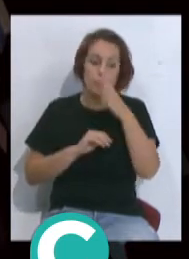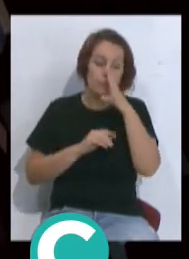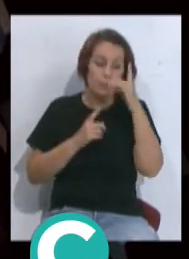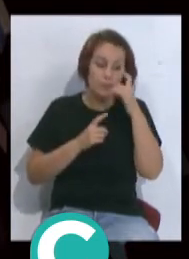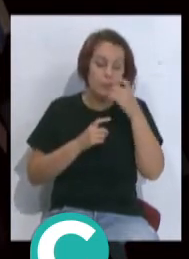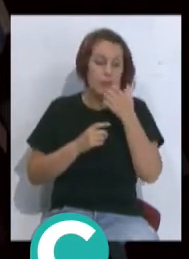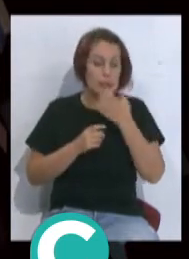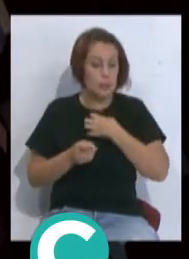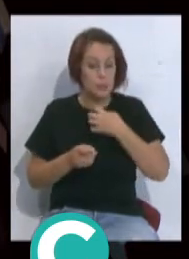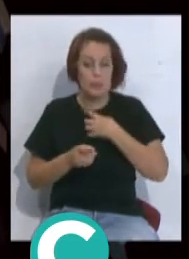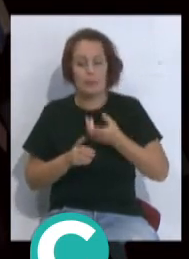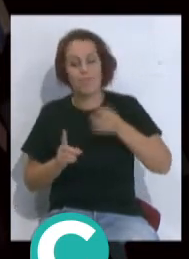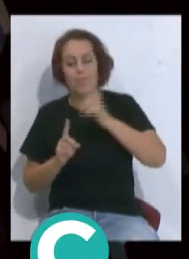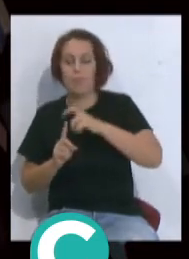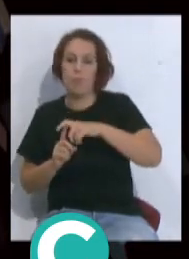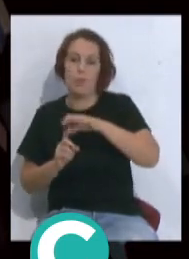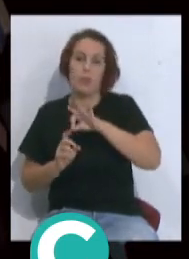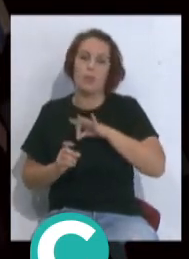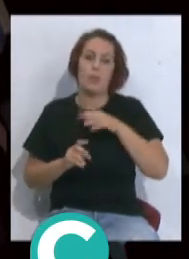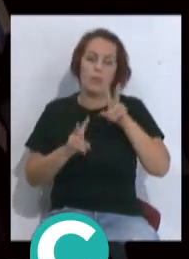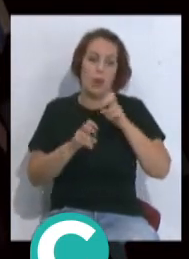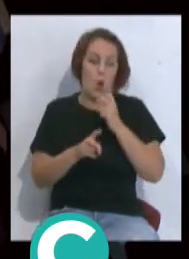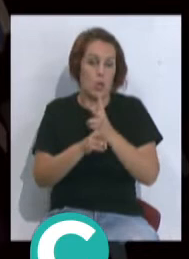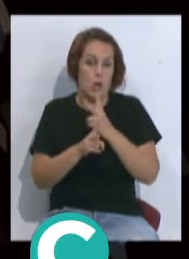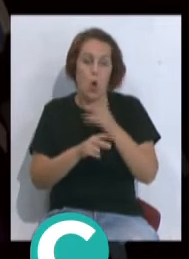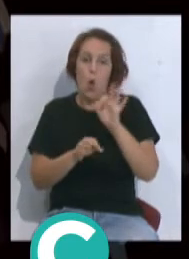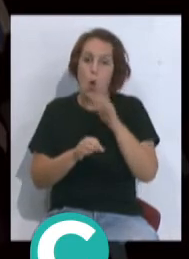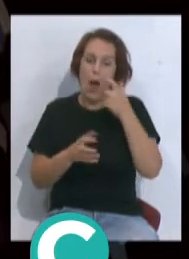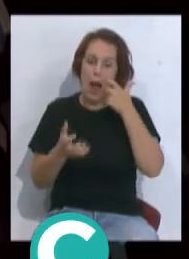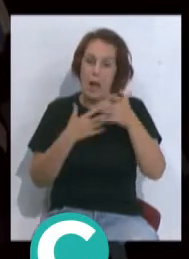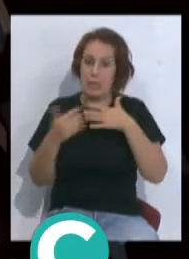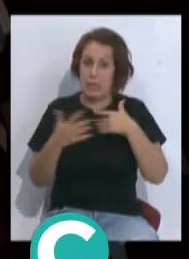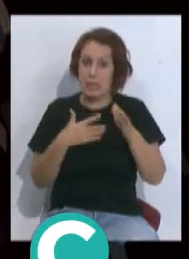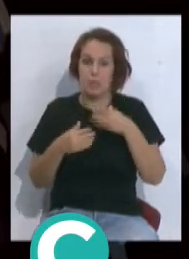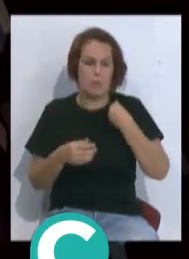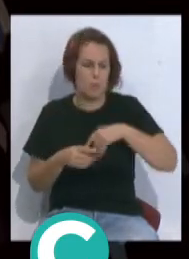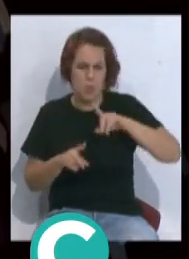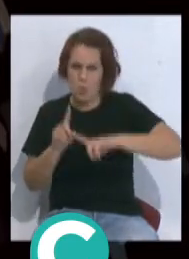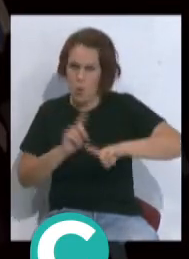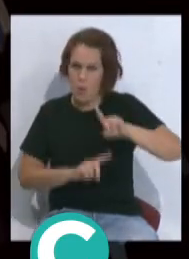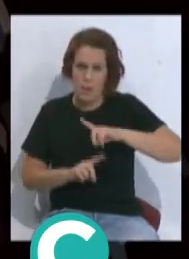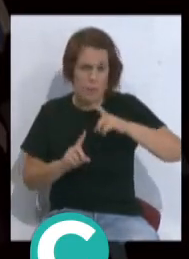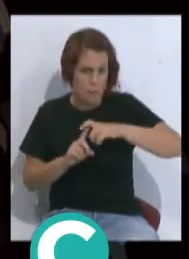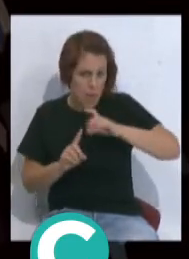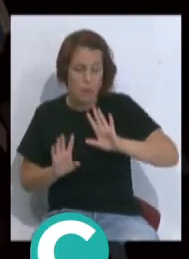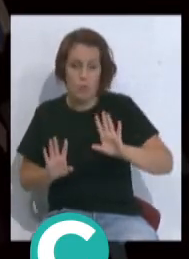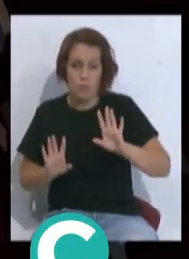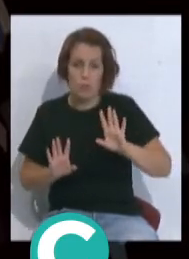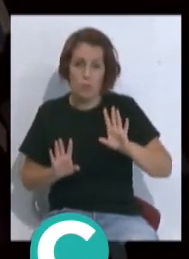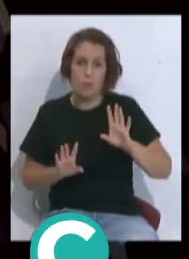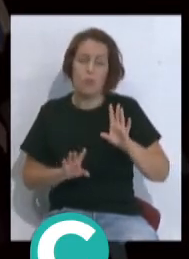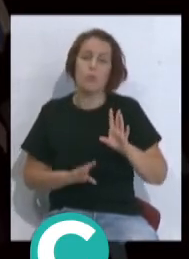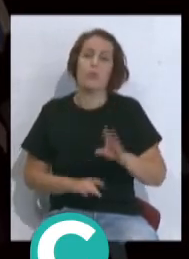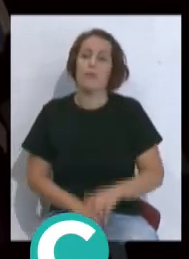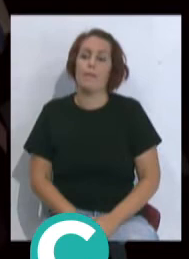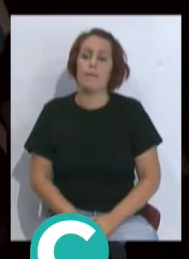es que también, insisto, lo ha dicho Ale también, lo de los hosteleros, lo de los artesanos, se pueden encontrar con el mismo problema en mayo. O sea, no un problema sí, que...